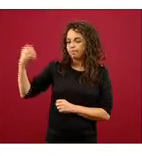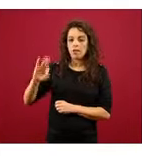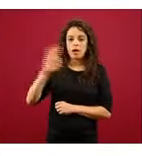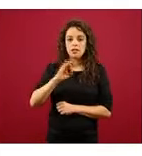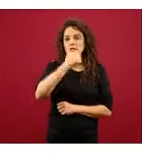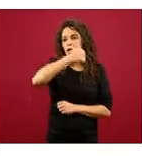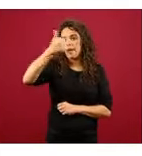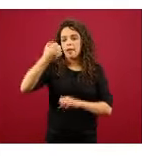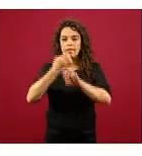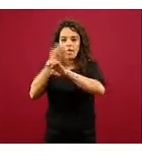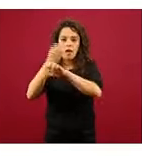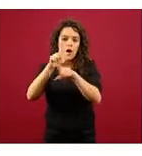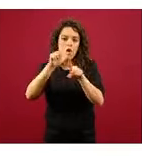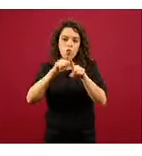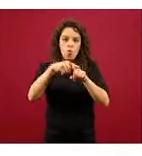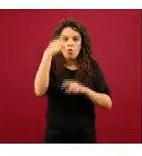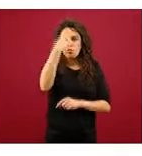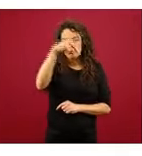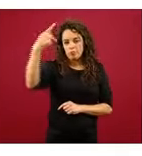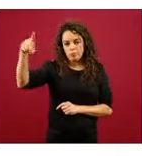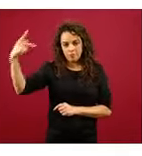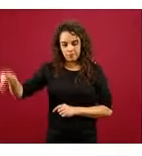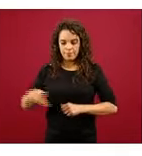puedes pasar la siguiente?